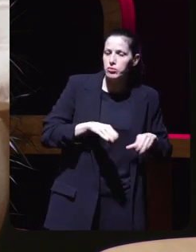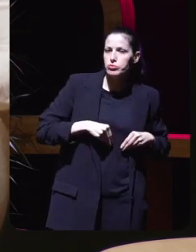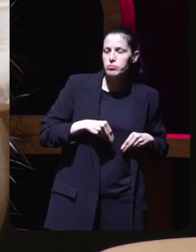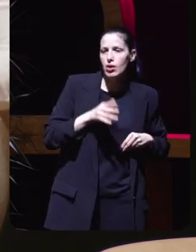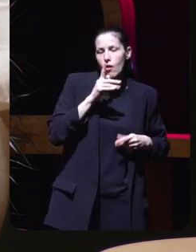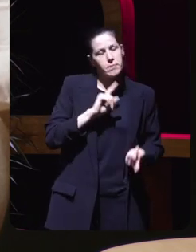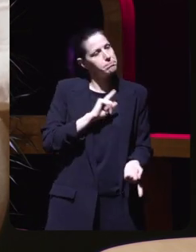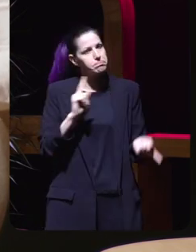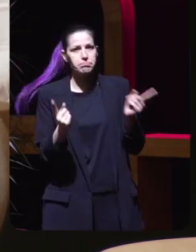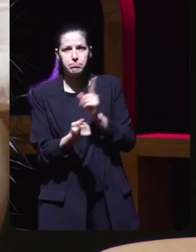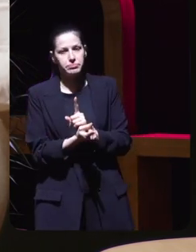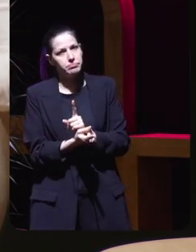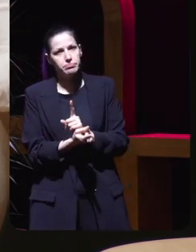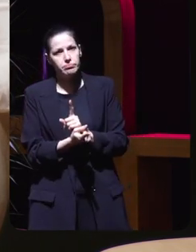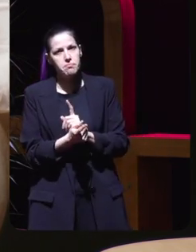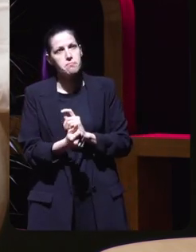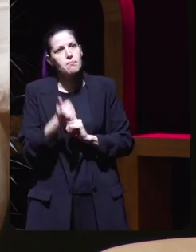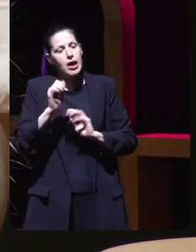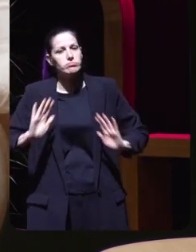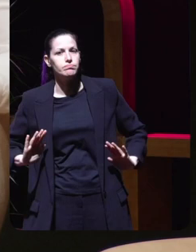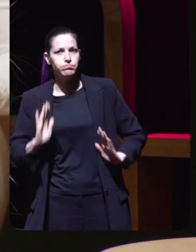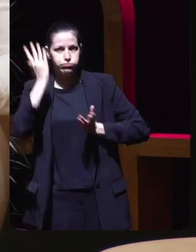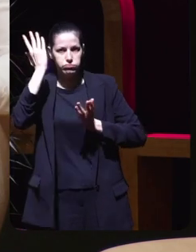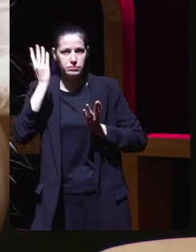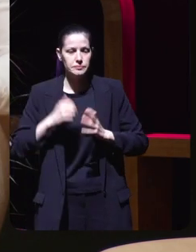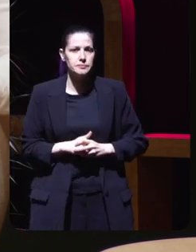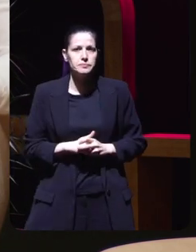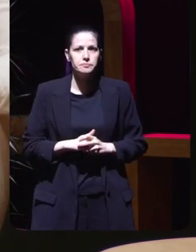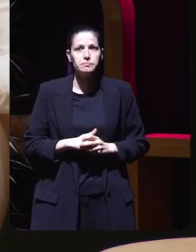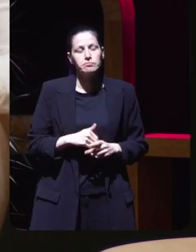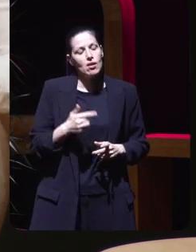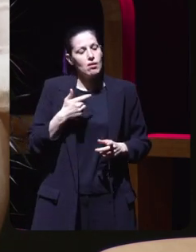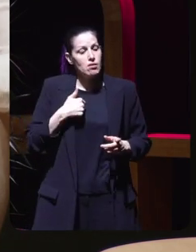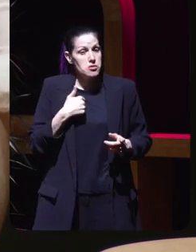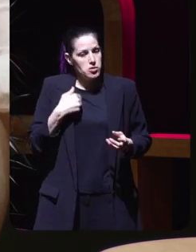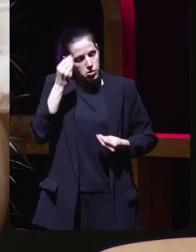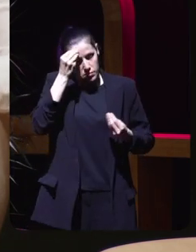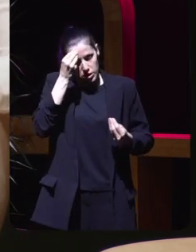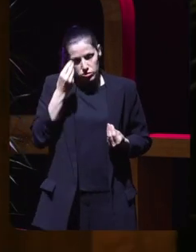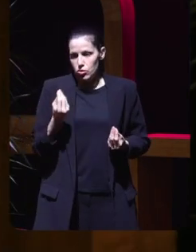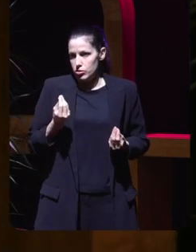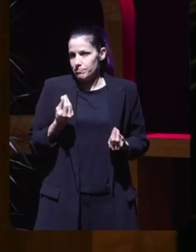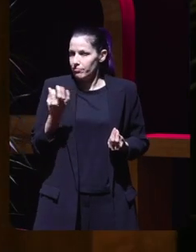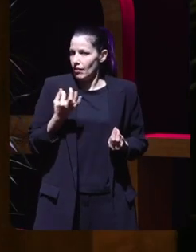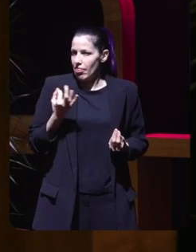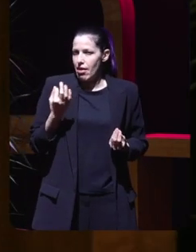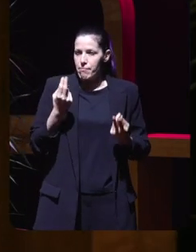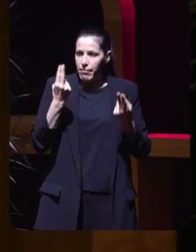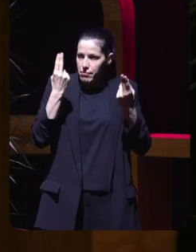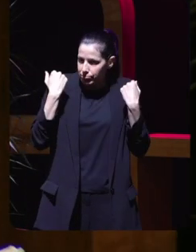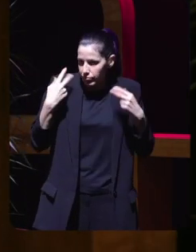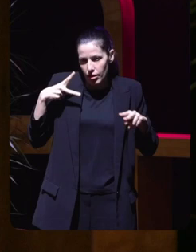es verdad es que no nos conformamos no pero creo que también estamos no nuestro directo de no en conformarnos porque también somos una oscilación